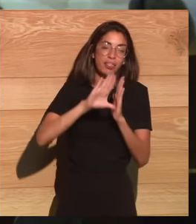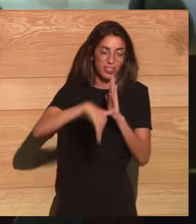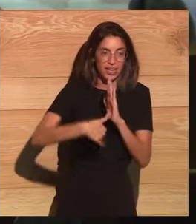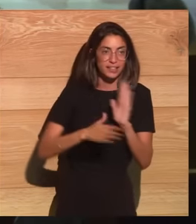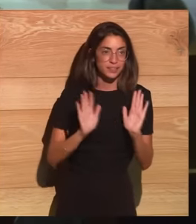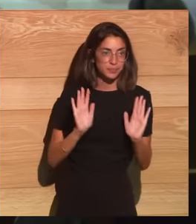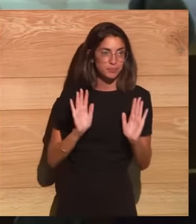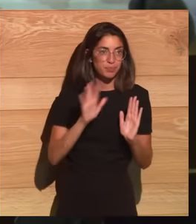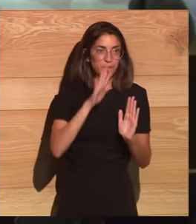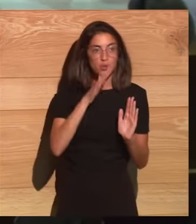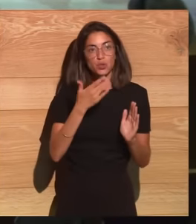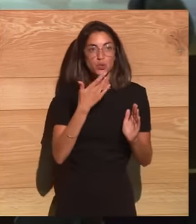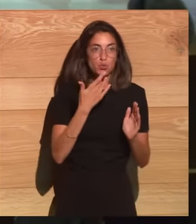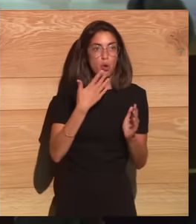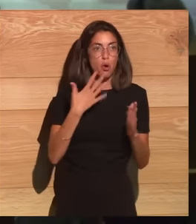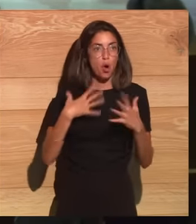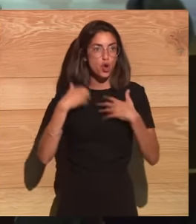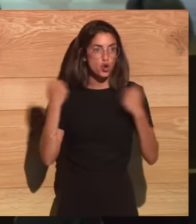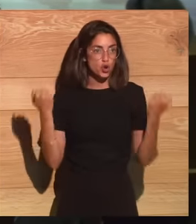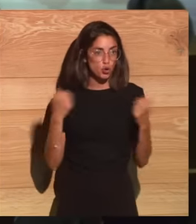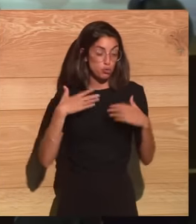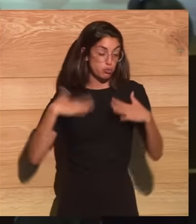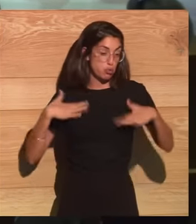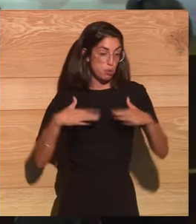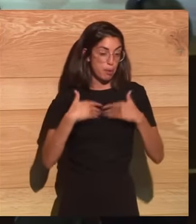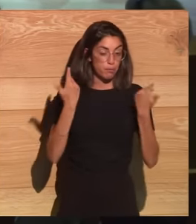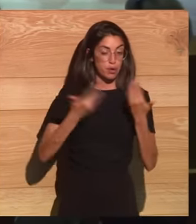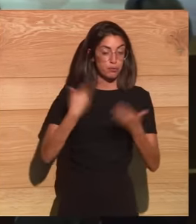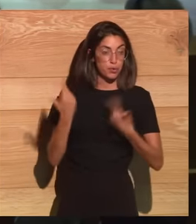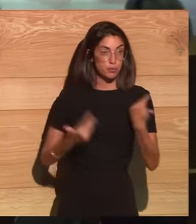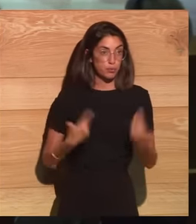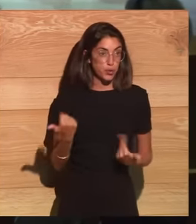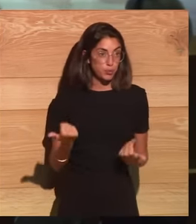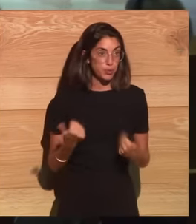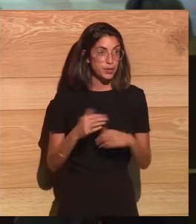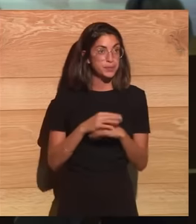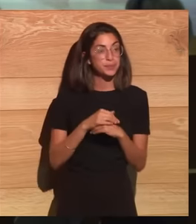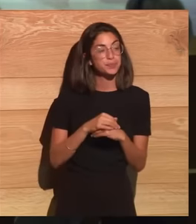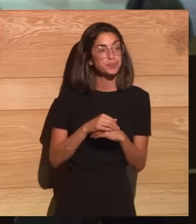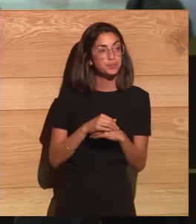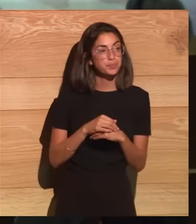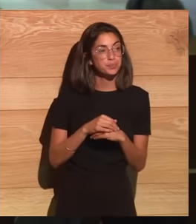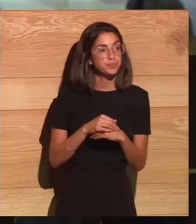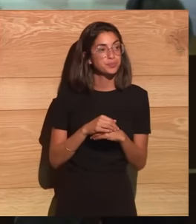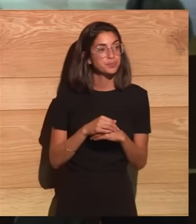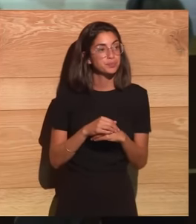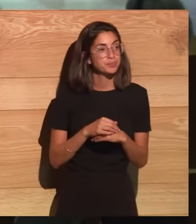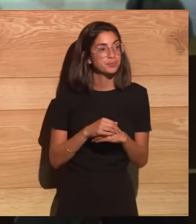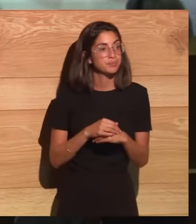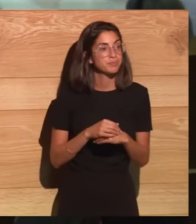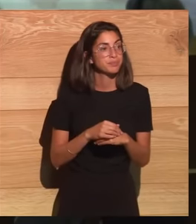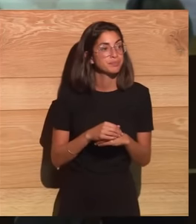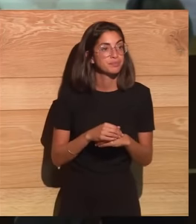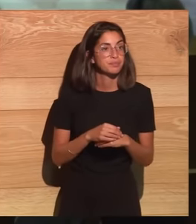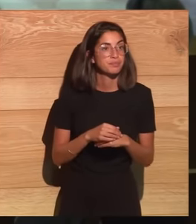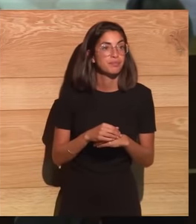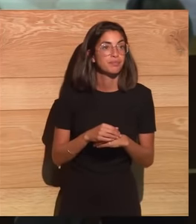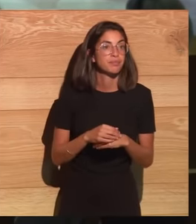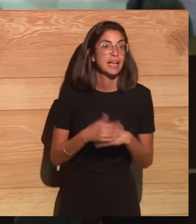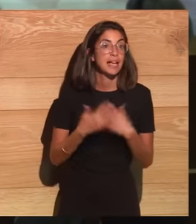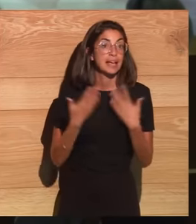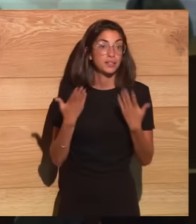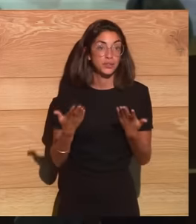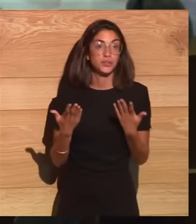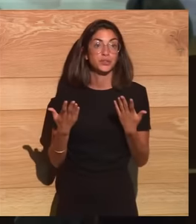libro striptease. Sí. Es un libro de desnudez. Está en el landismo ahí, sí, muy, muy cerca. Sí. Y que,